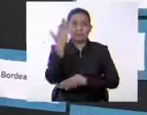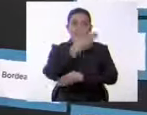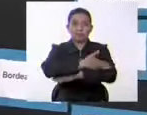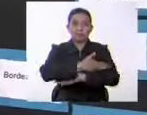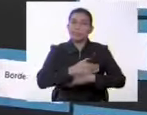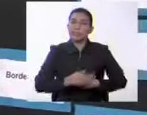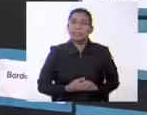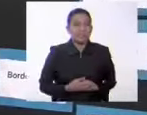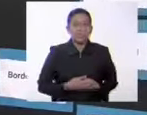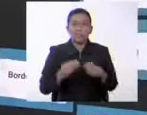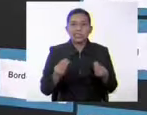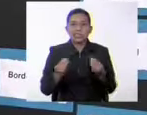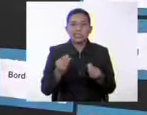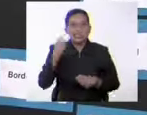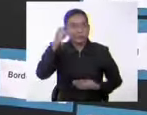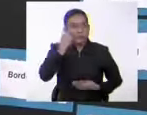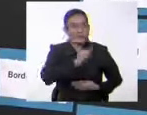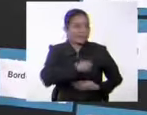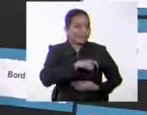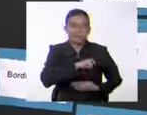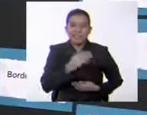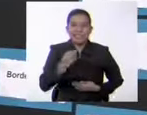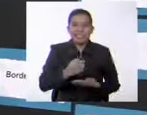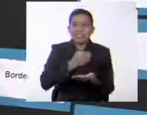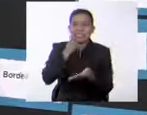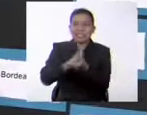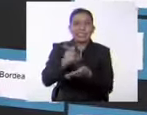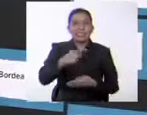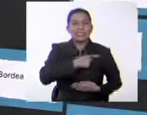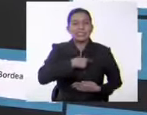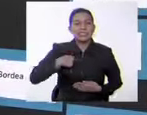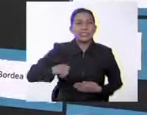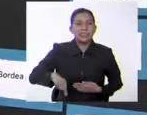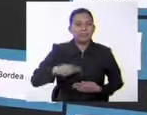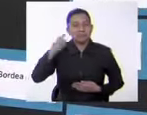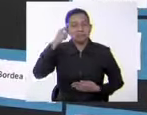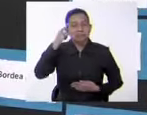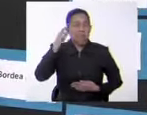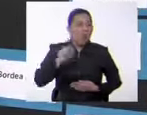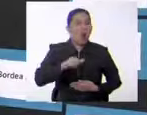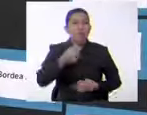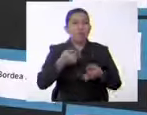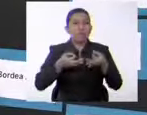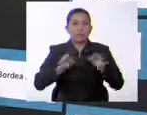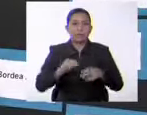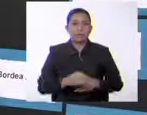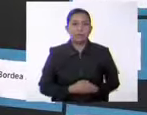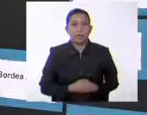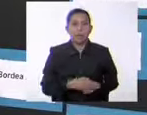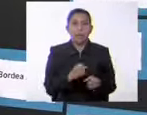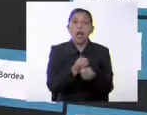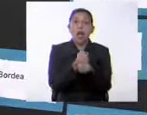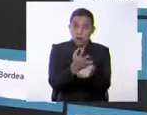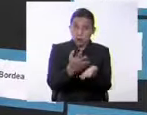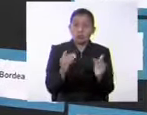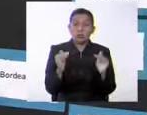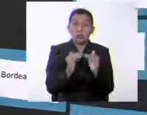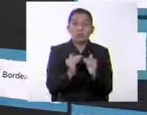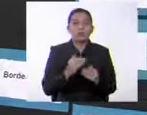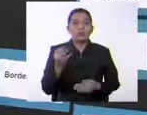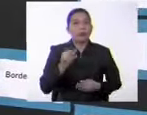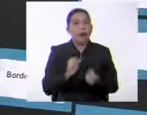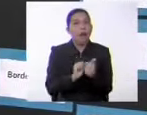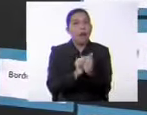en ese sentido, ellos querían hacer eso. Pero también a los avances científicos. Hablamos de que la cartografía que